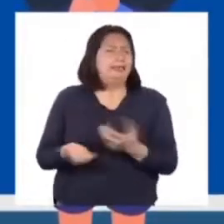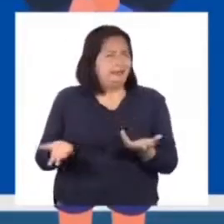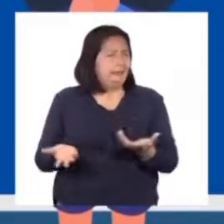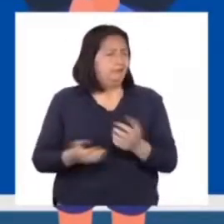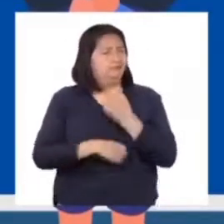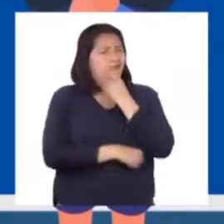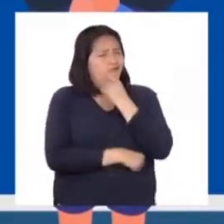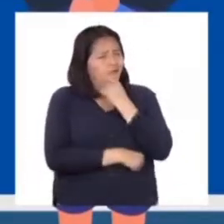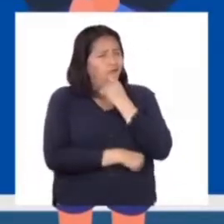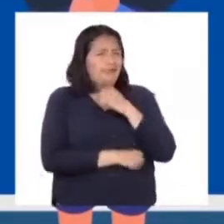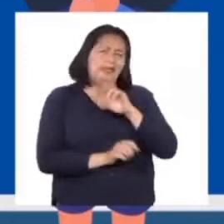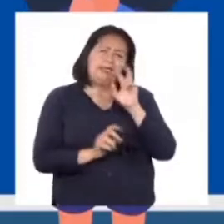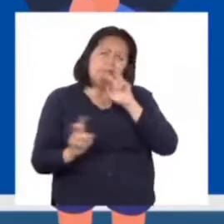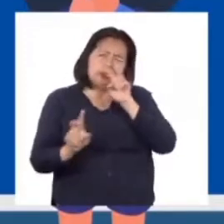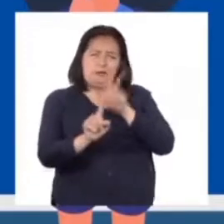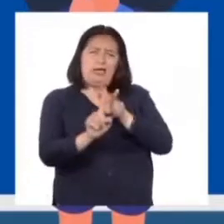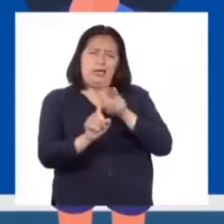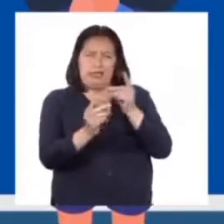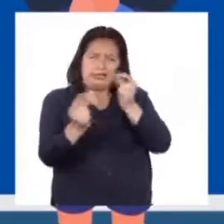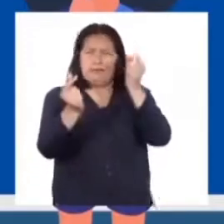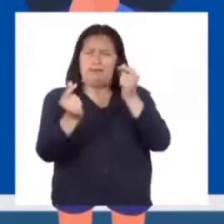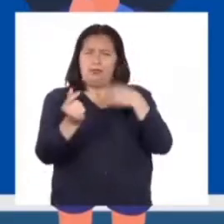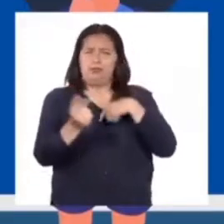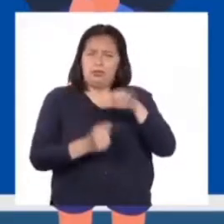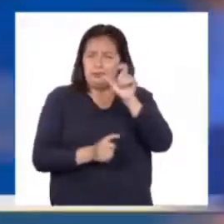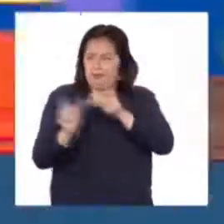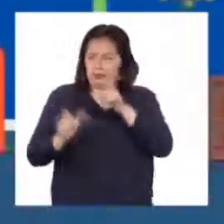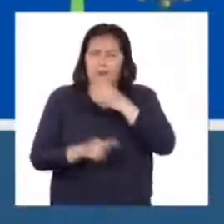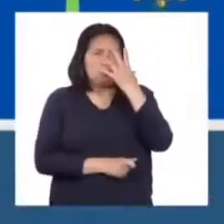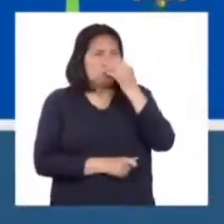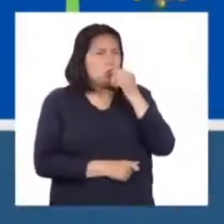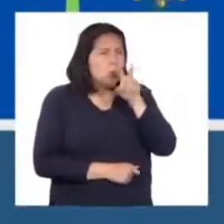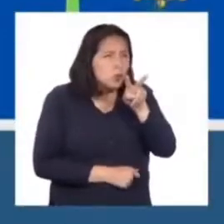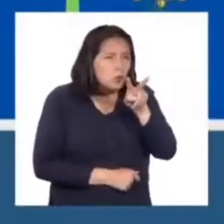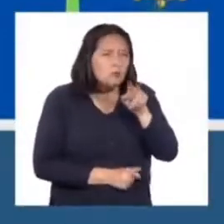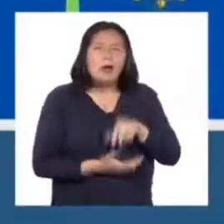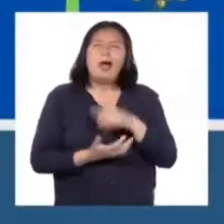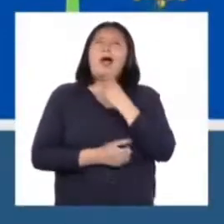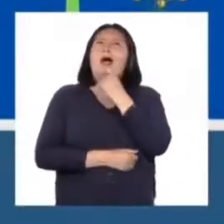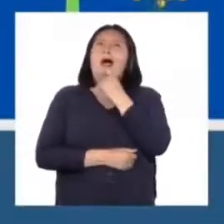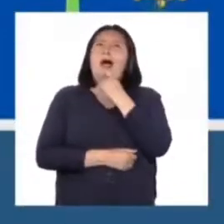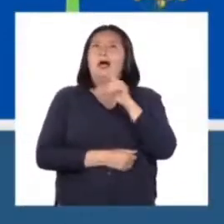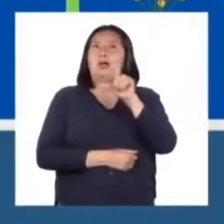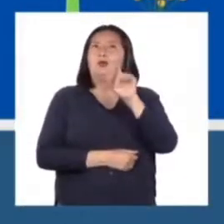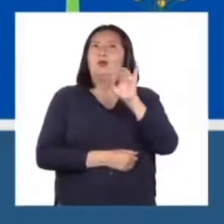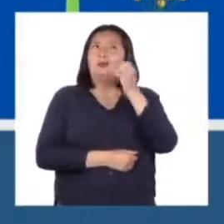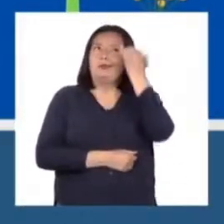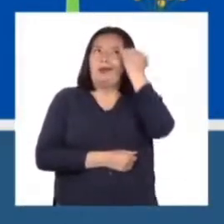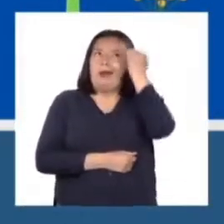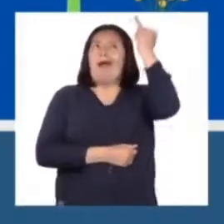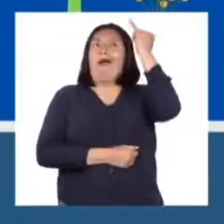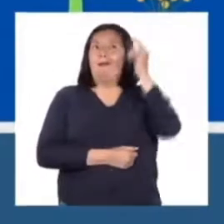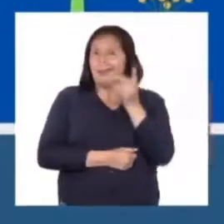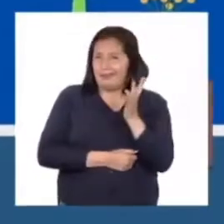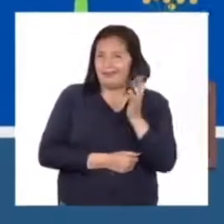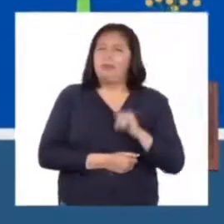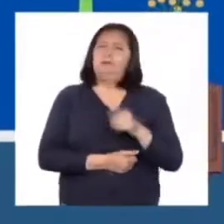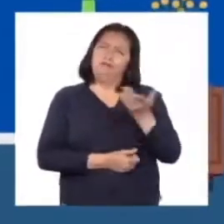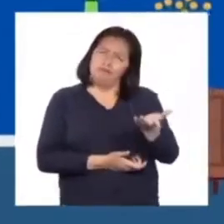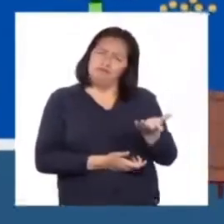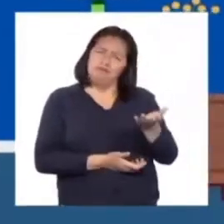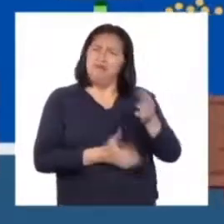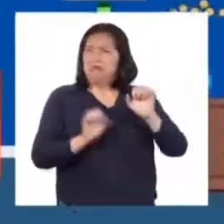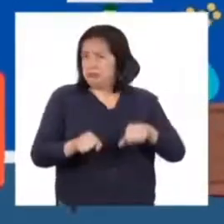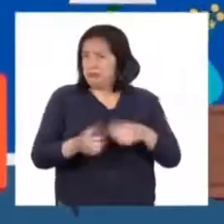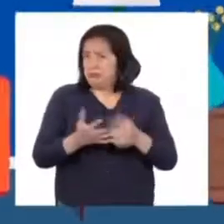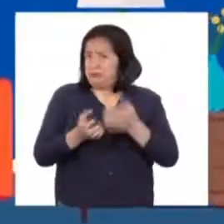modo que pueda ser vista rápidamente y sea atractiva. Entonces a Lucía se le ocurre una gran idea. ¿Qué tal